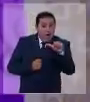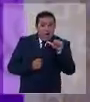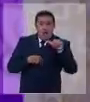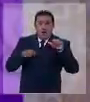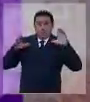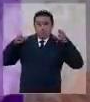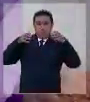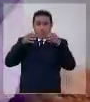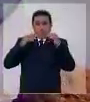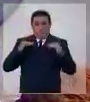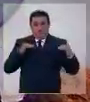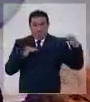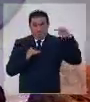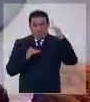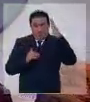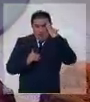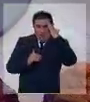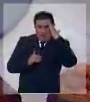el gobierno.